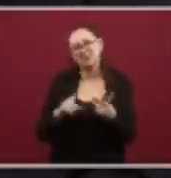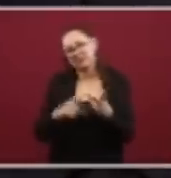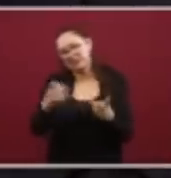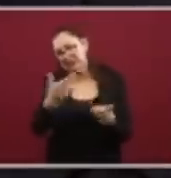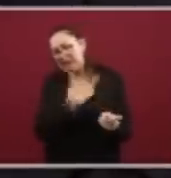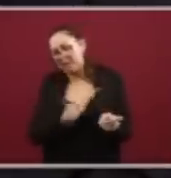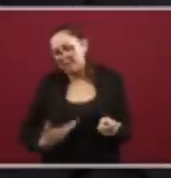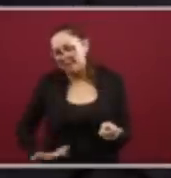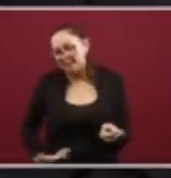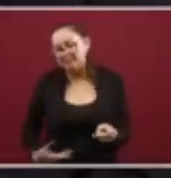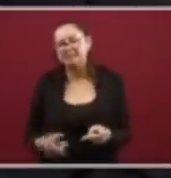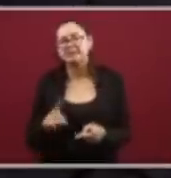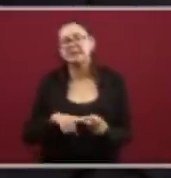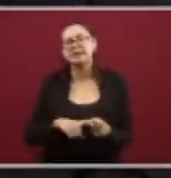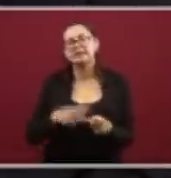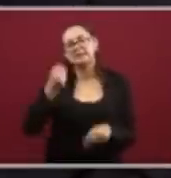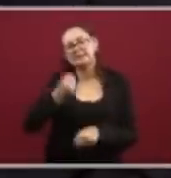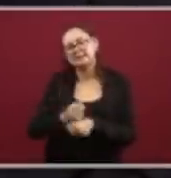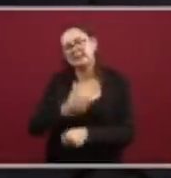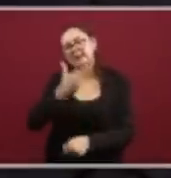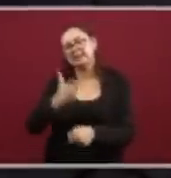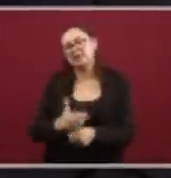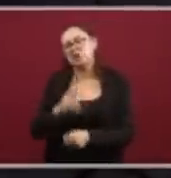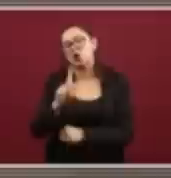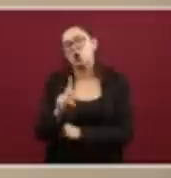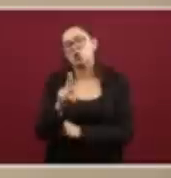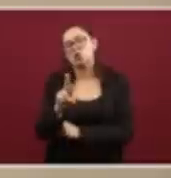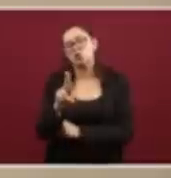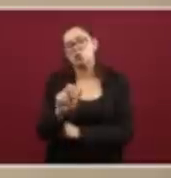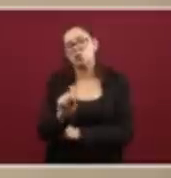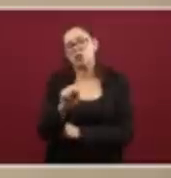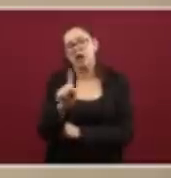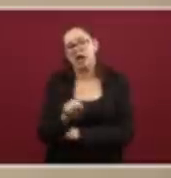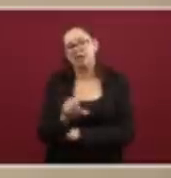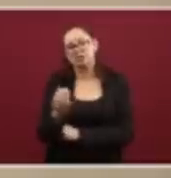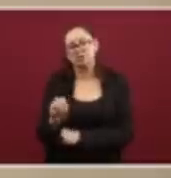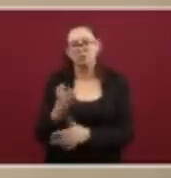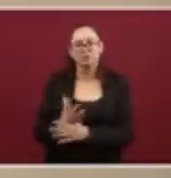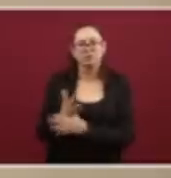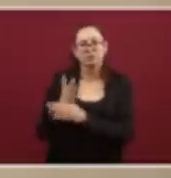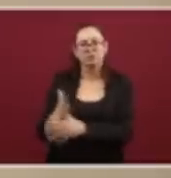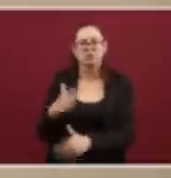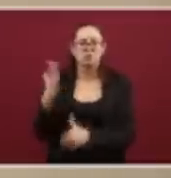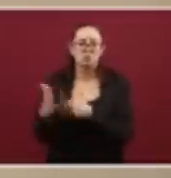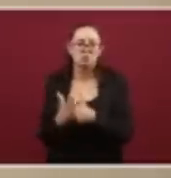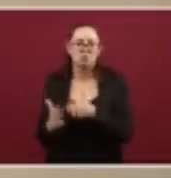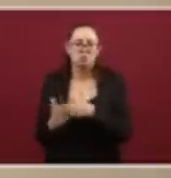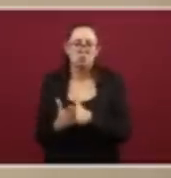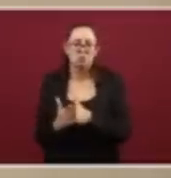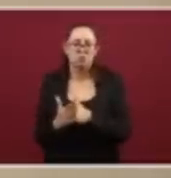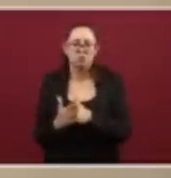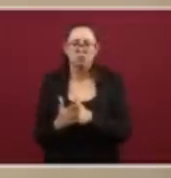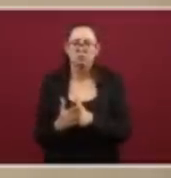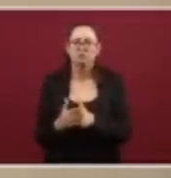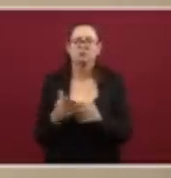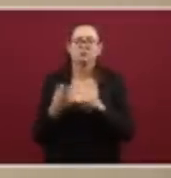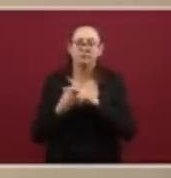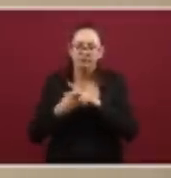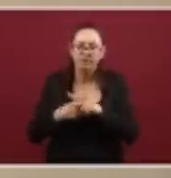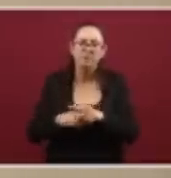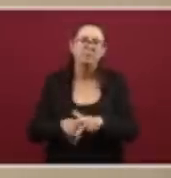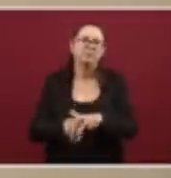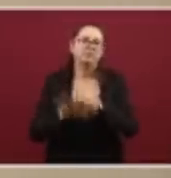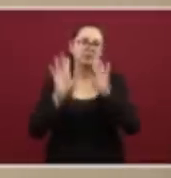secretario durazo cuál ha dicho que ya en los próximos días van a empezar a mandar los elementos a